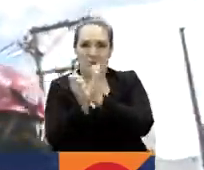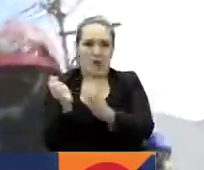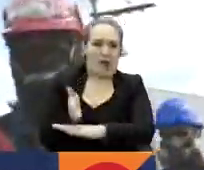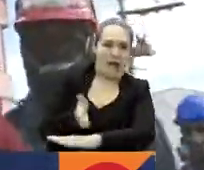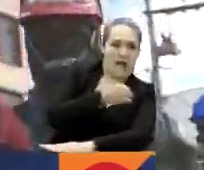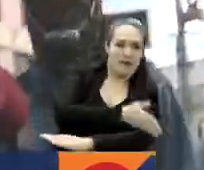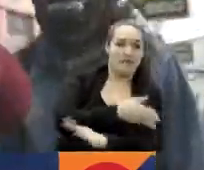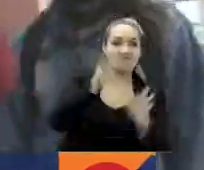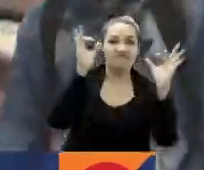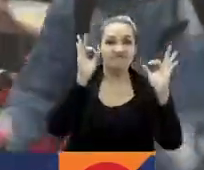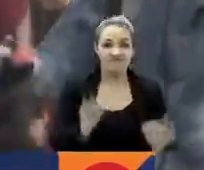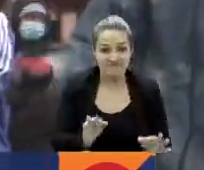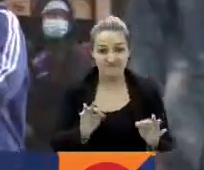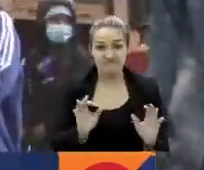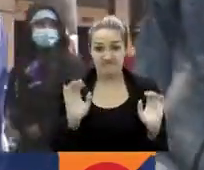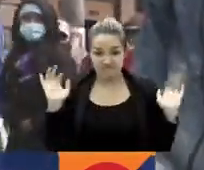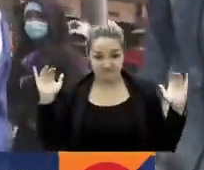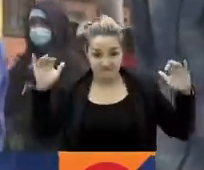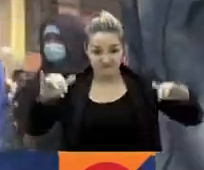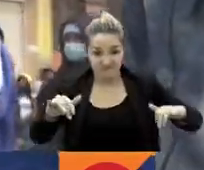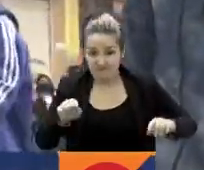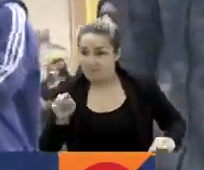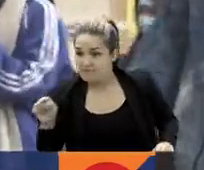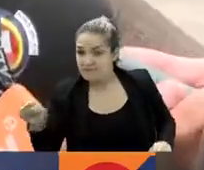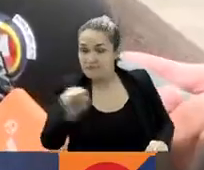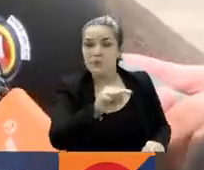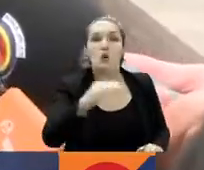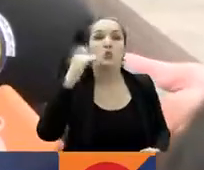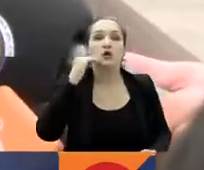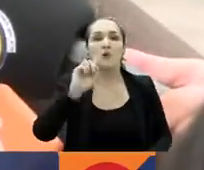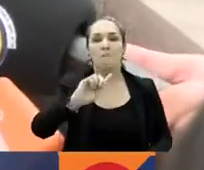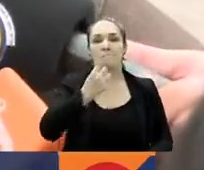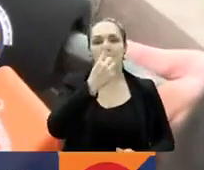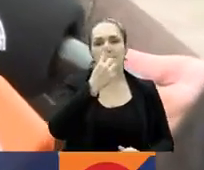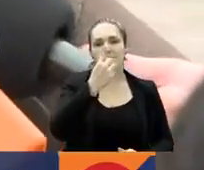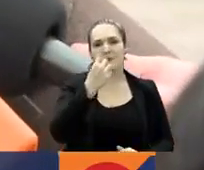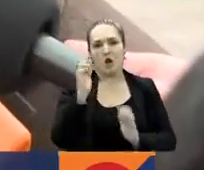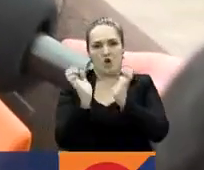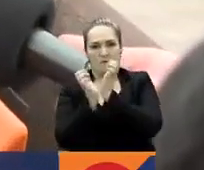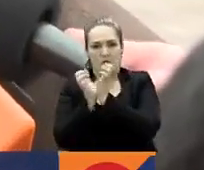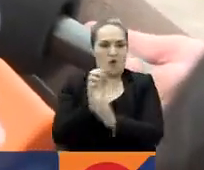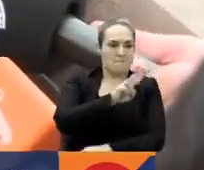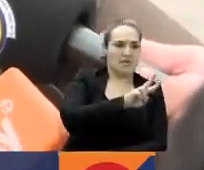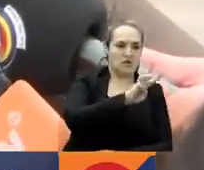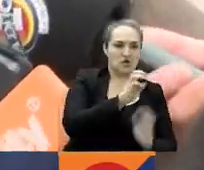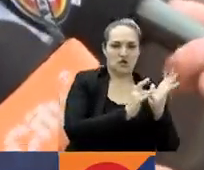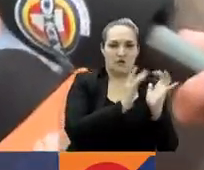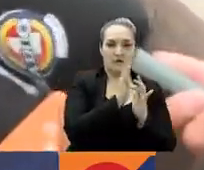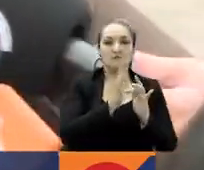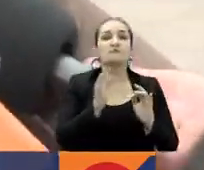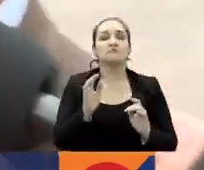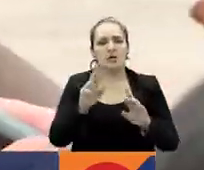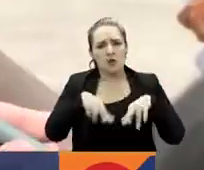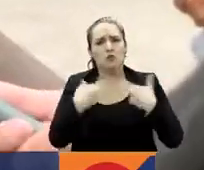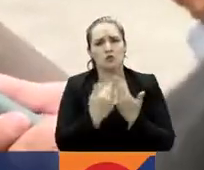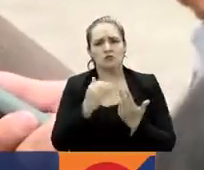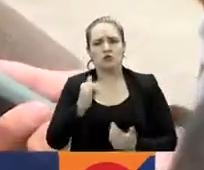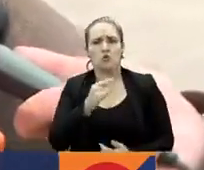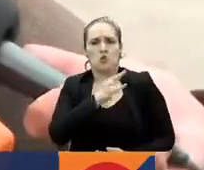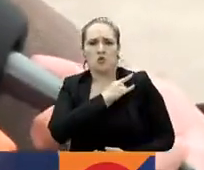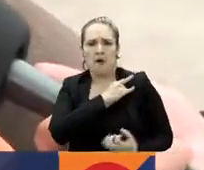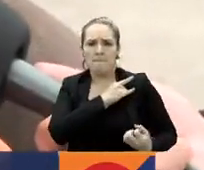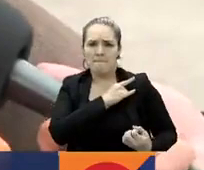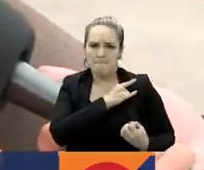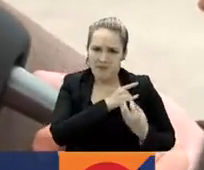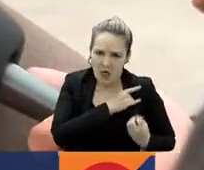están autorizadas para este 28 de abril y el primero de mayo hay varias reuniones que se van a llevar a cabo en universidades como la pedagógica